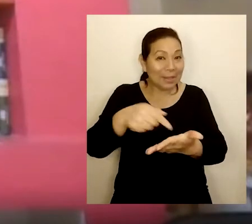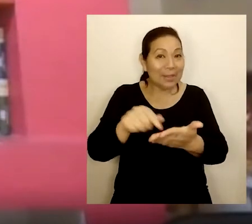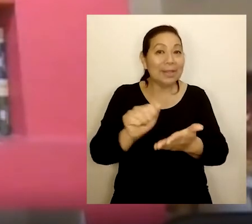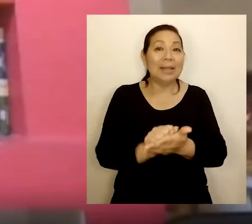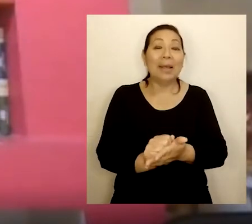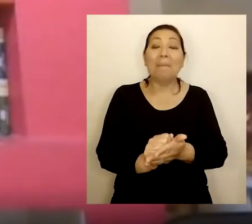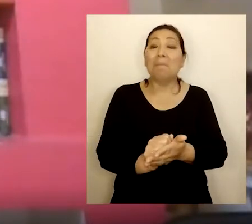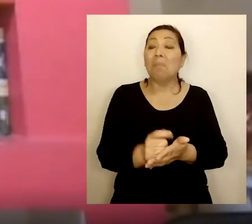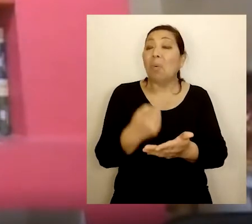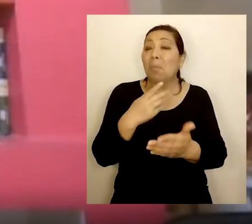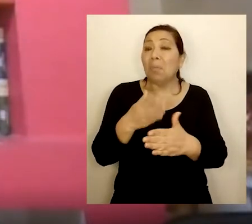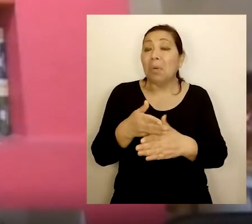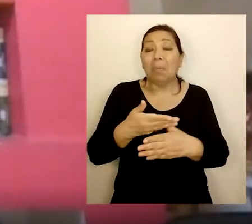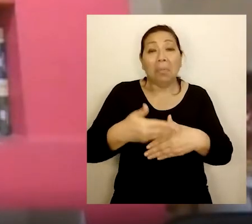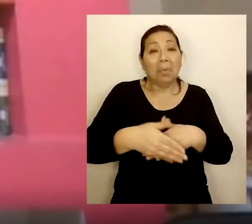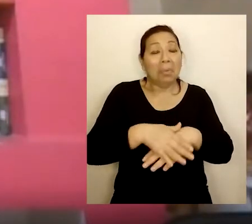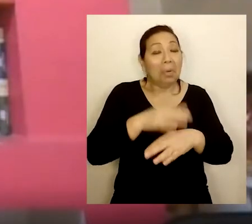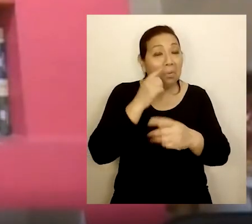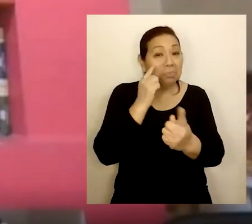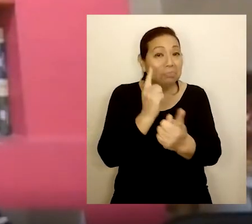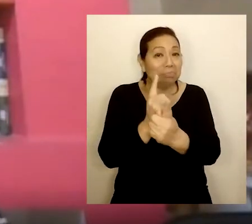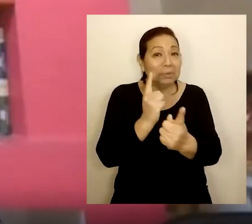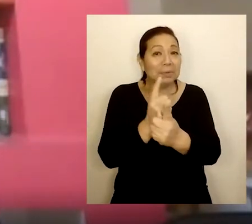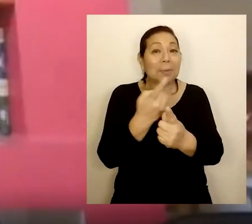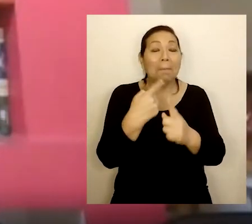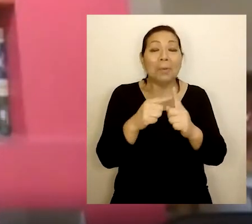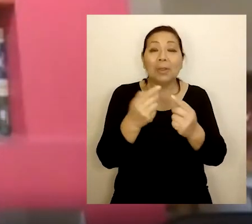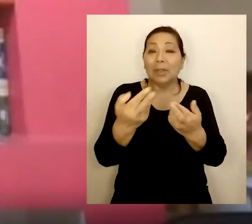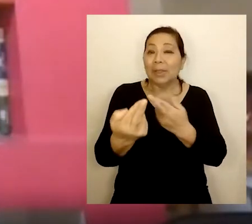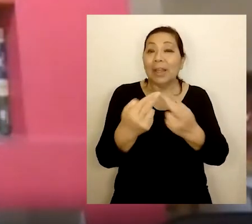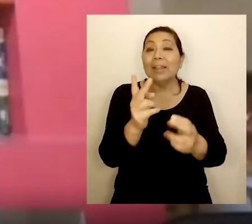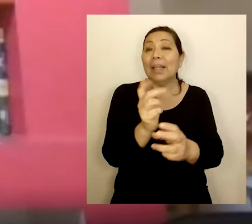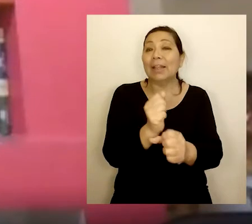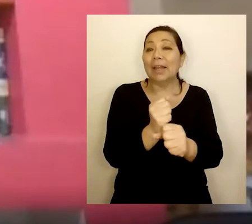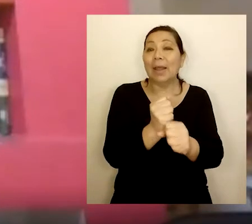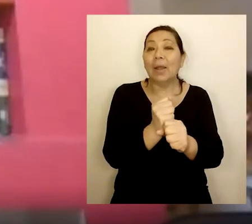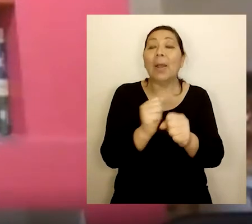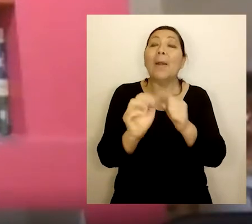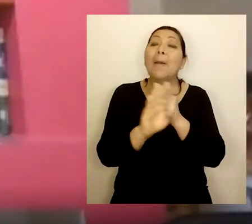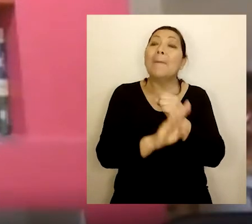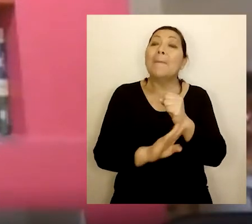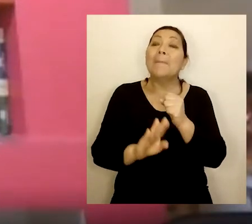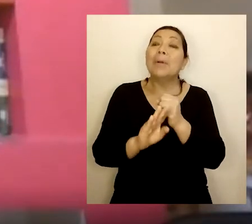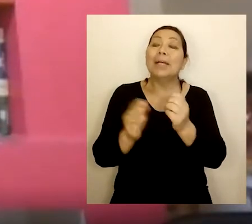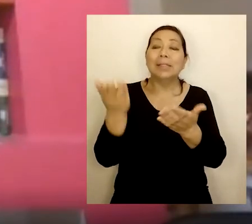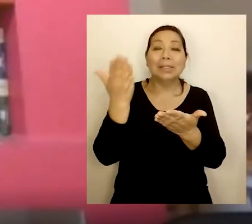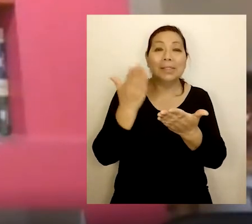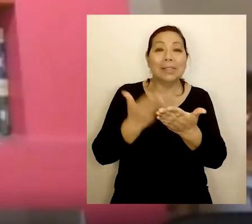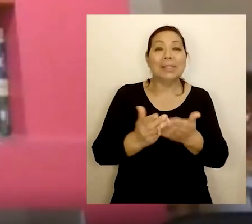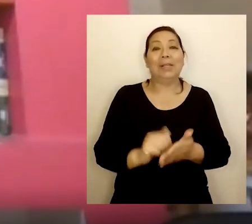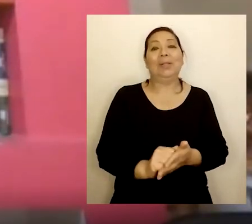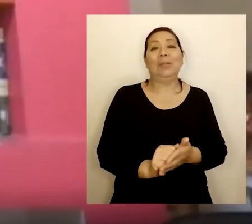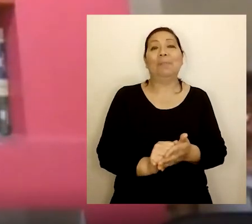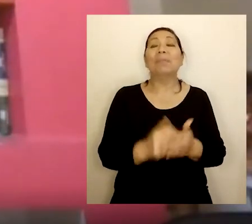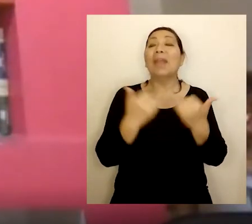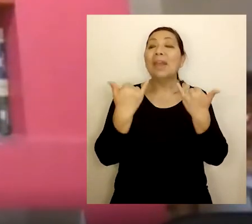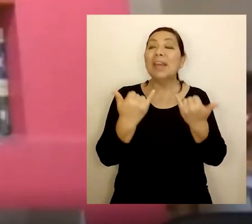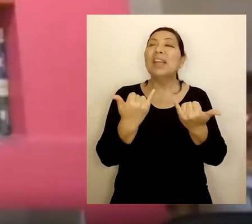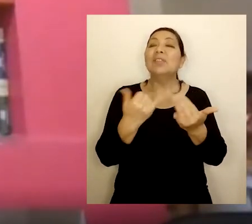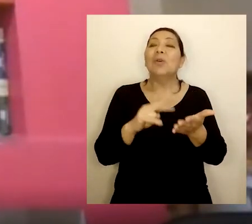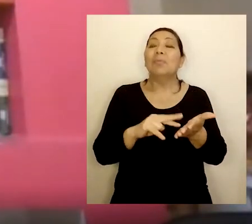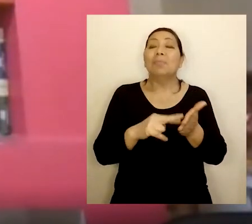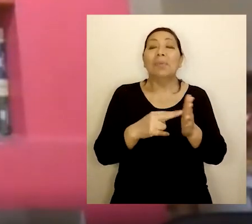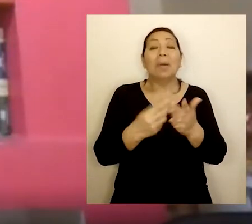empresas, mi patrocinado interpuso un proceso de reconocimiento de relación laboral en base al acta de infracción. Eso